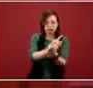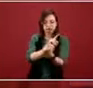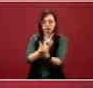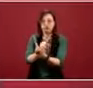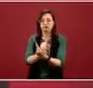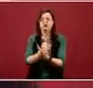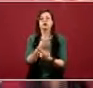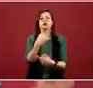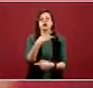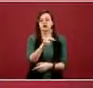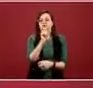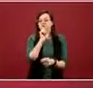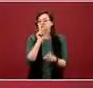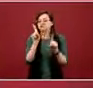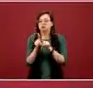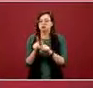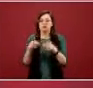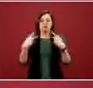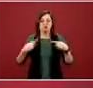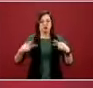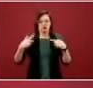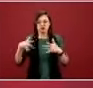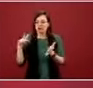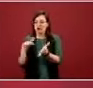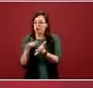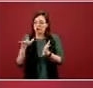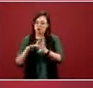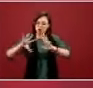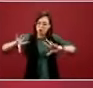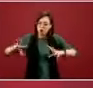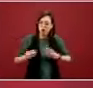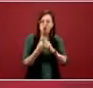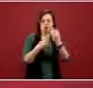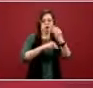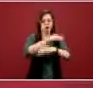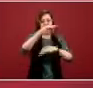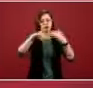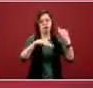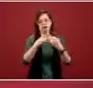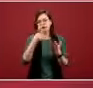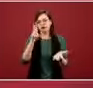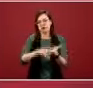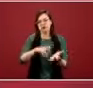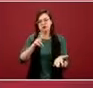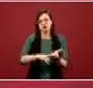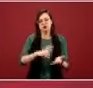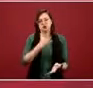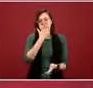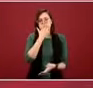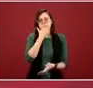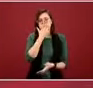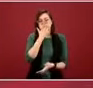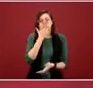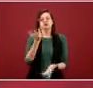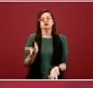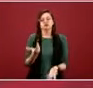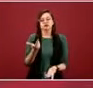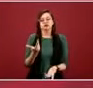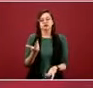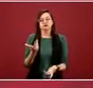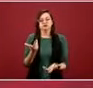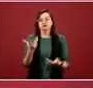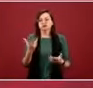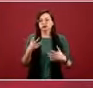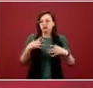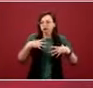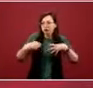enfermas, pero también todo el personal de apoyo, que es un conjunto muy amplio, son indispensables. Aquí es donde nos damos cuenta, con un fenómeno